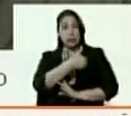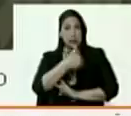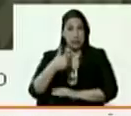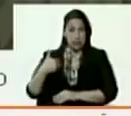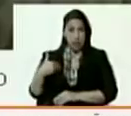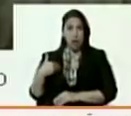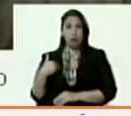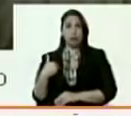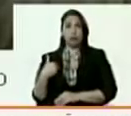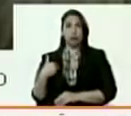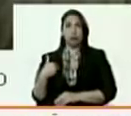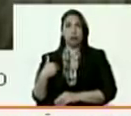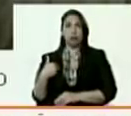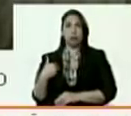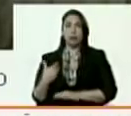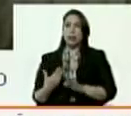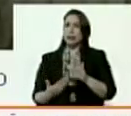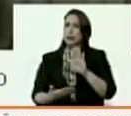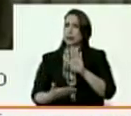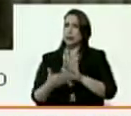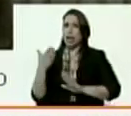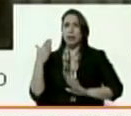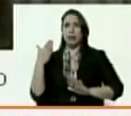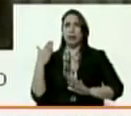bueno, una salida